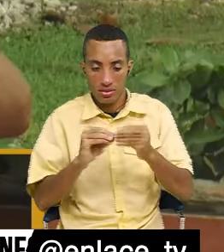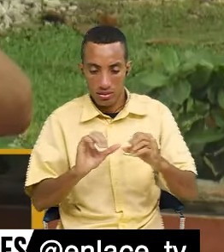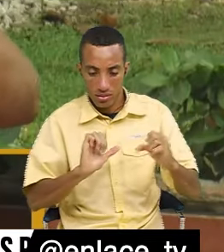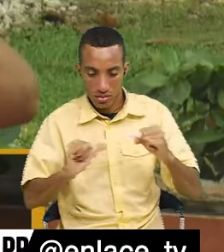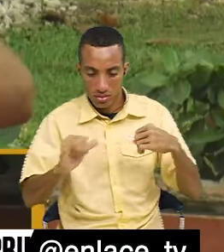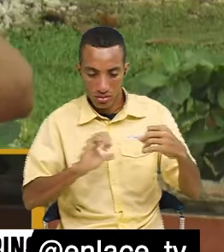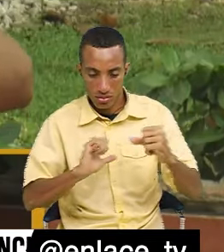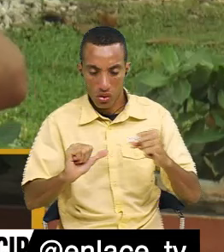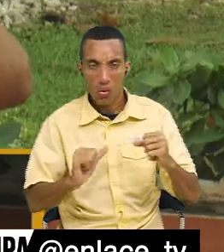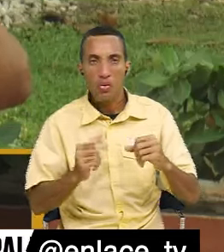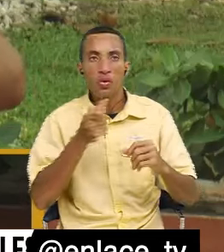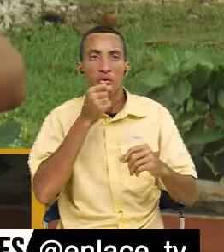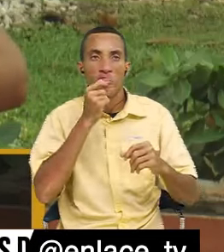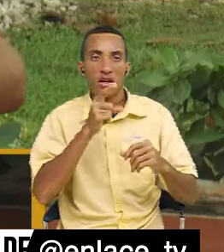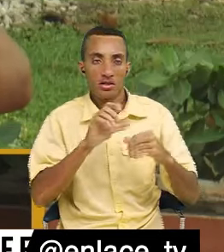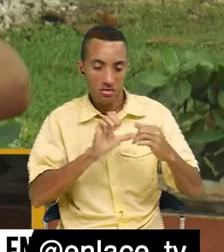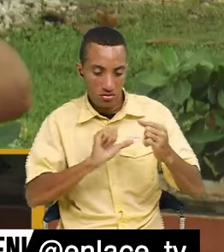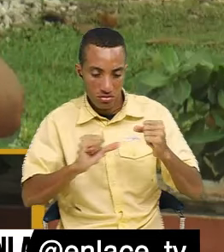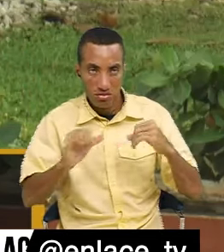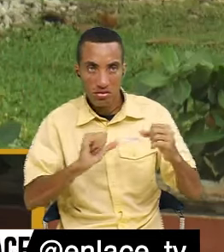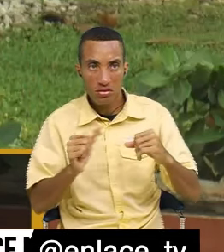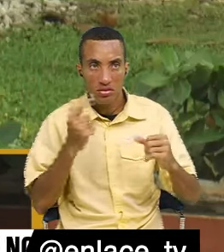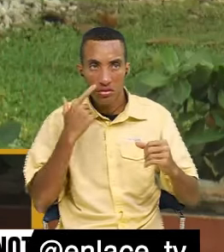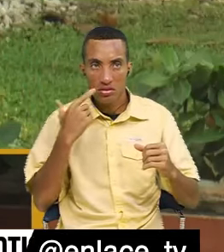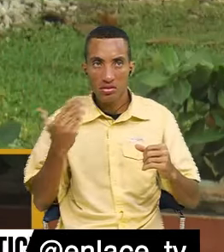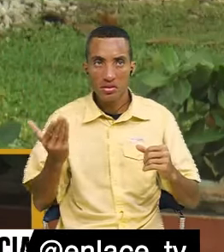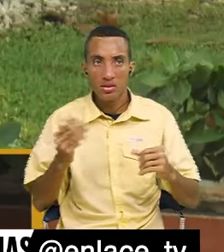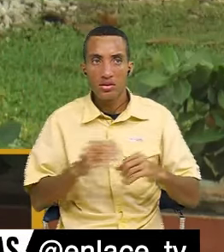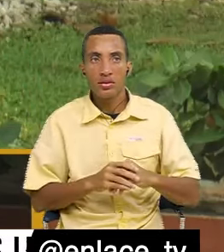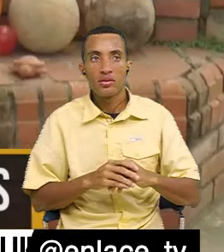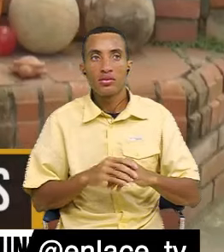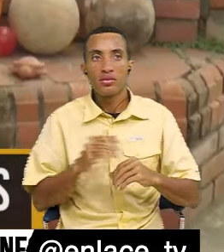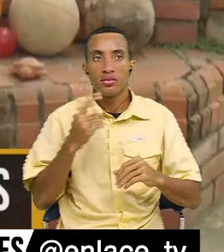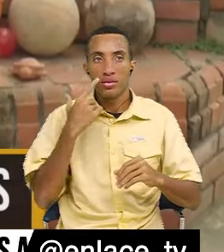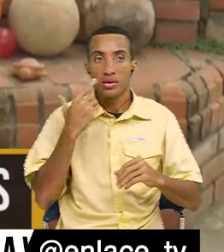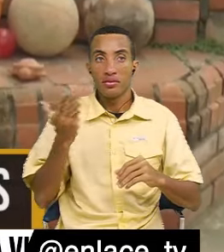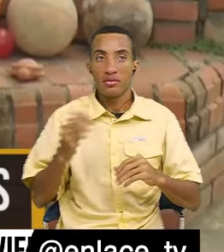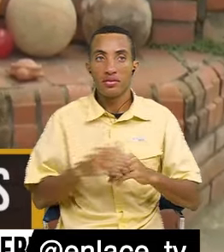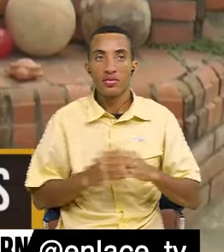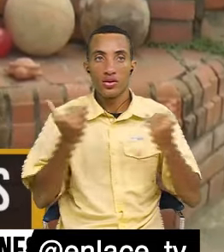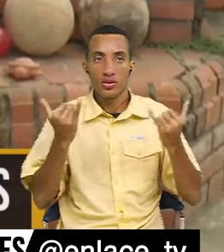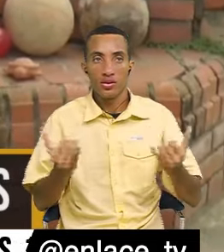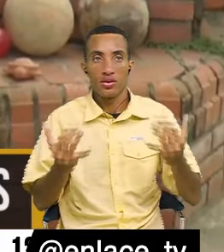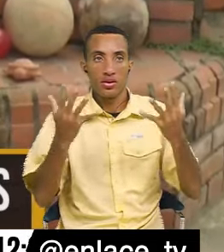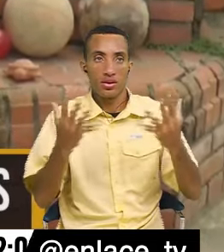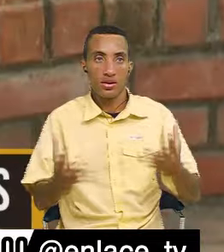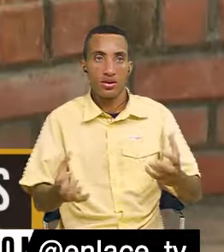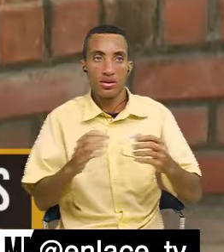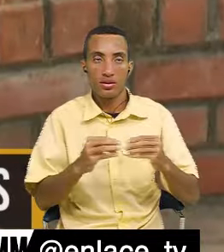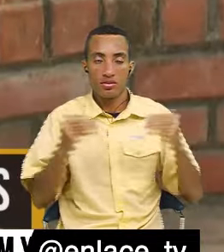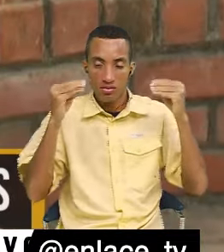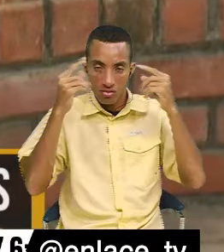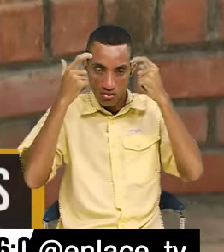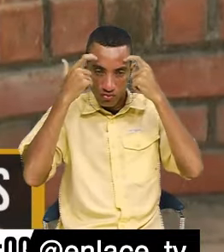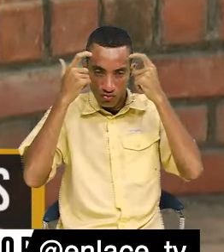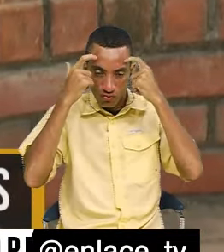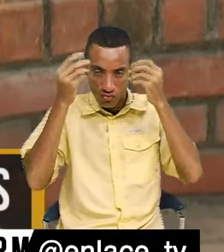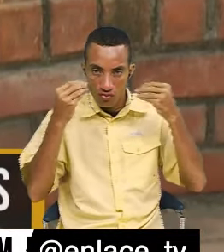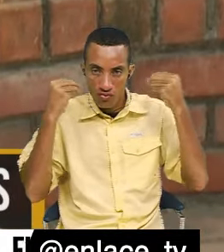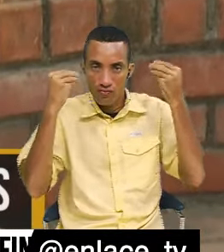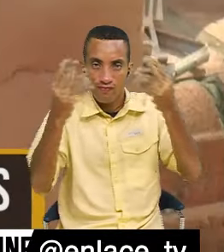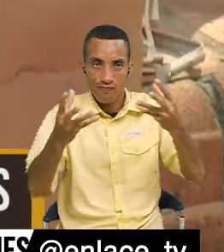Como pueden verlo, aquí no se está rajando ni se está dañando, como lo pueden ver. Hoy este alfarero quiere compartir sus conocimientos. Desea desarrollar